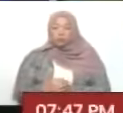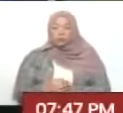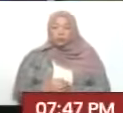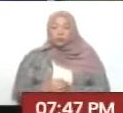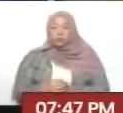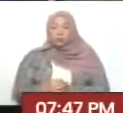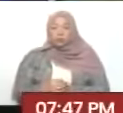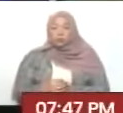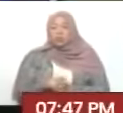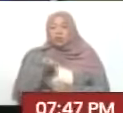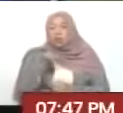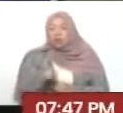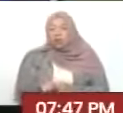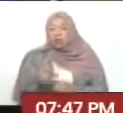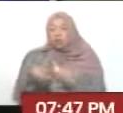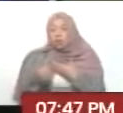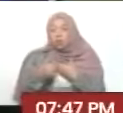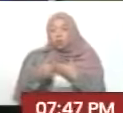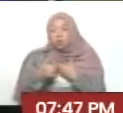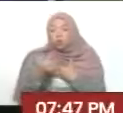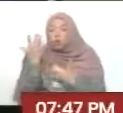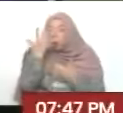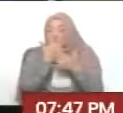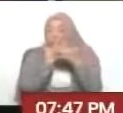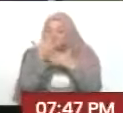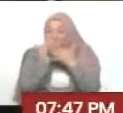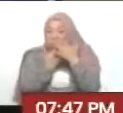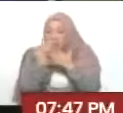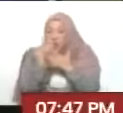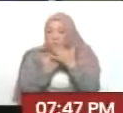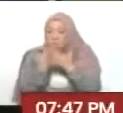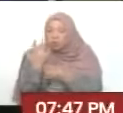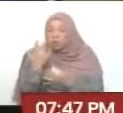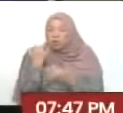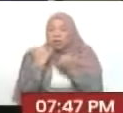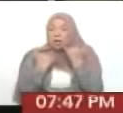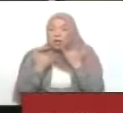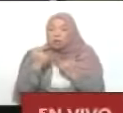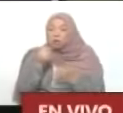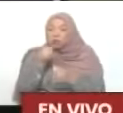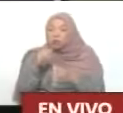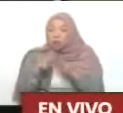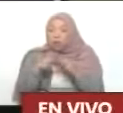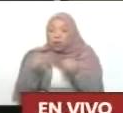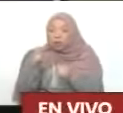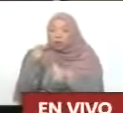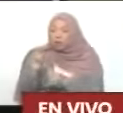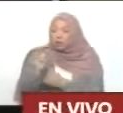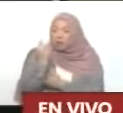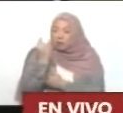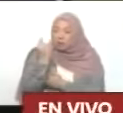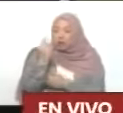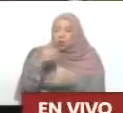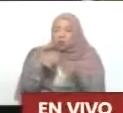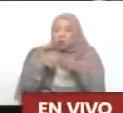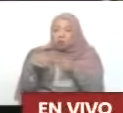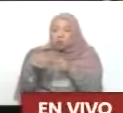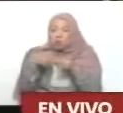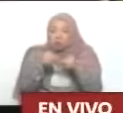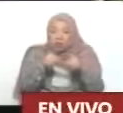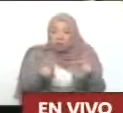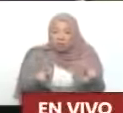del intentar también paralizarnos, confundirnos, engañarnos, dividirnos,